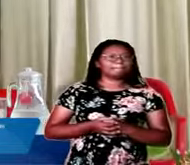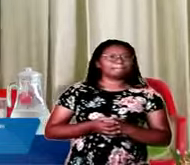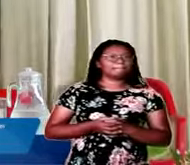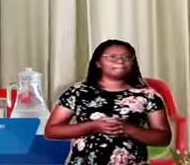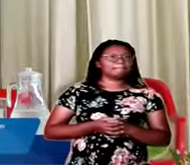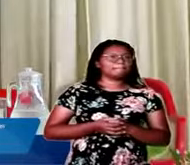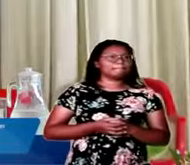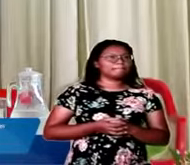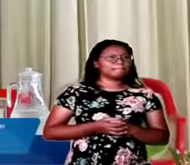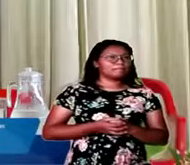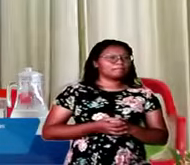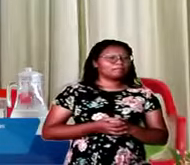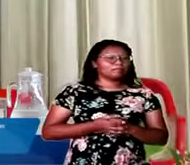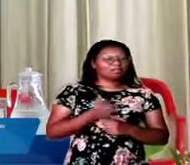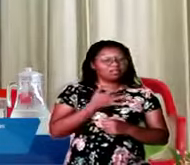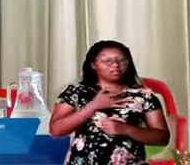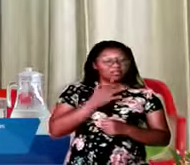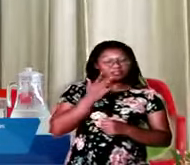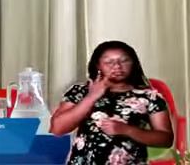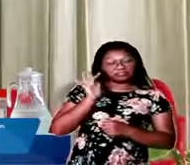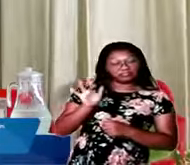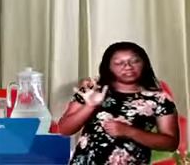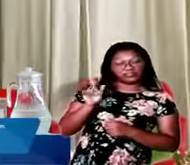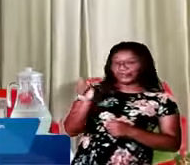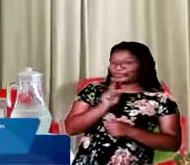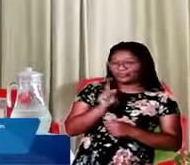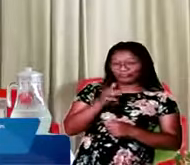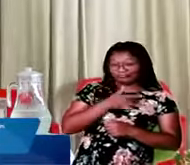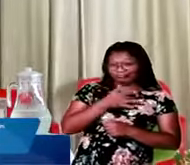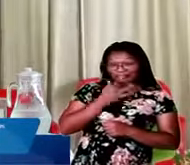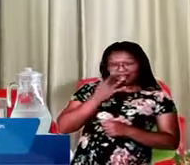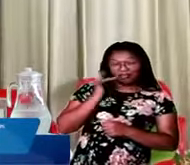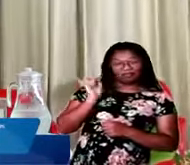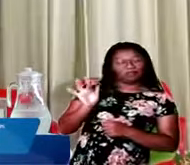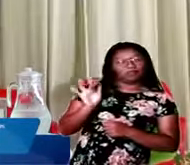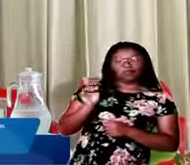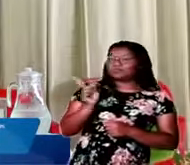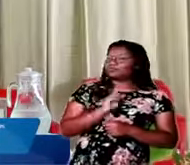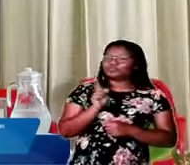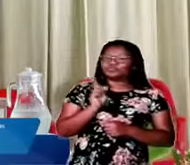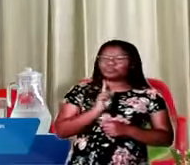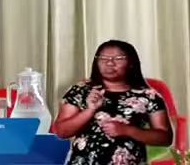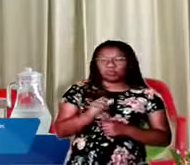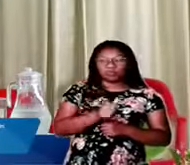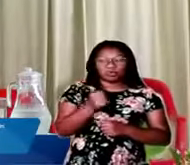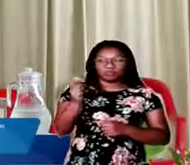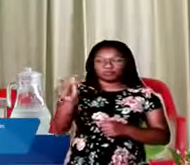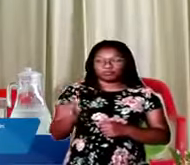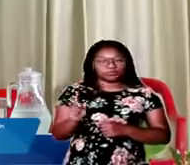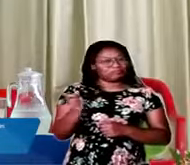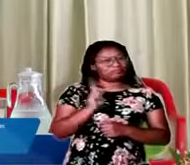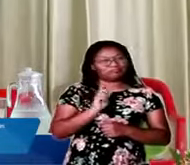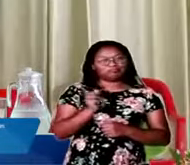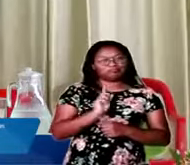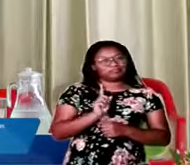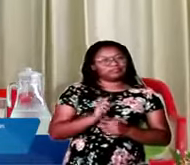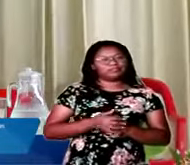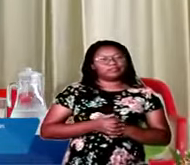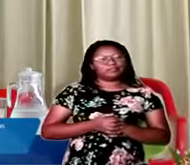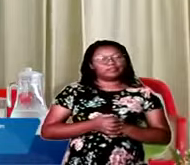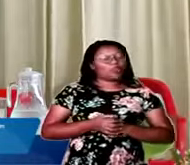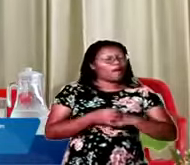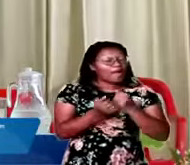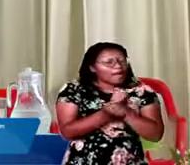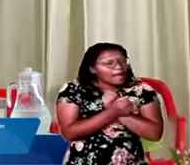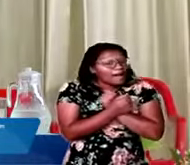sientas pesar, no dice la Biblia, sentirás pesar por tu prójimo. No, amarás